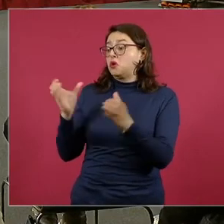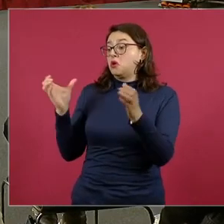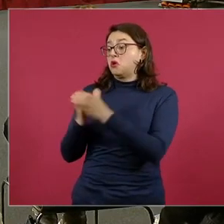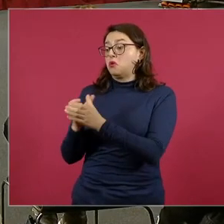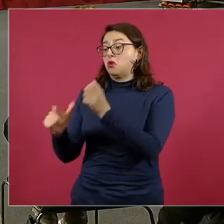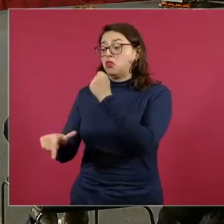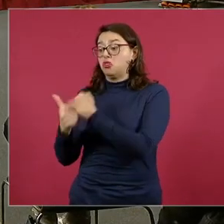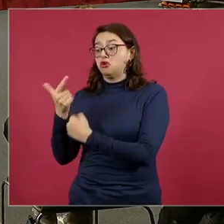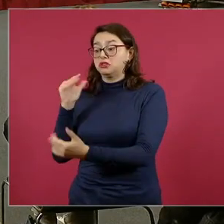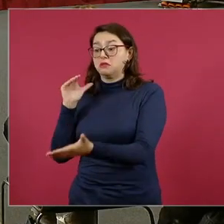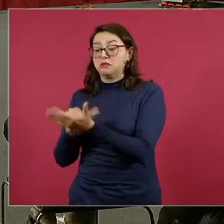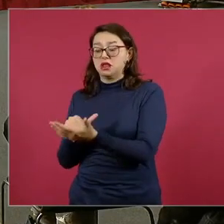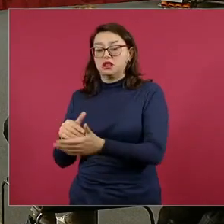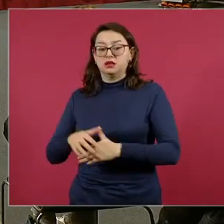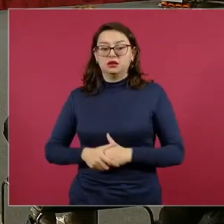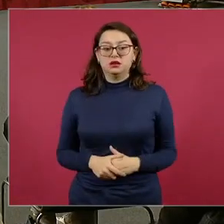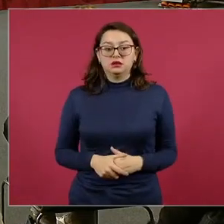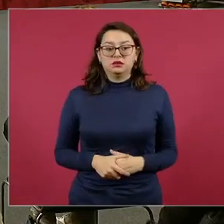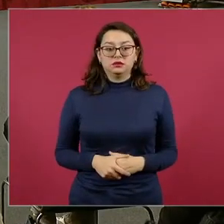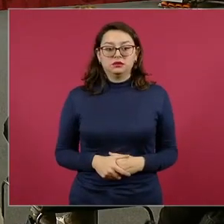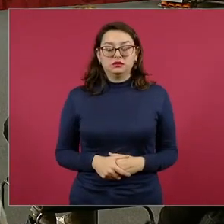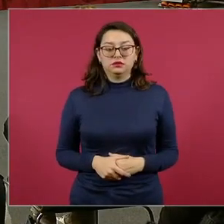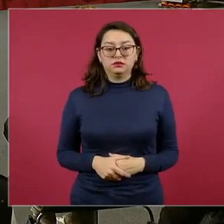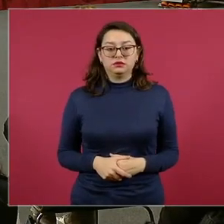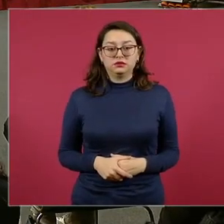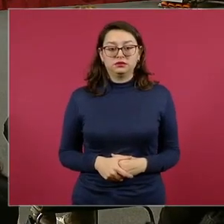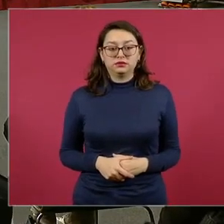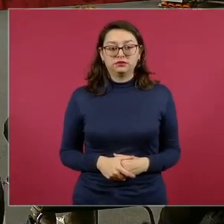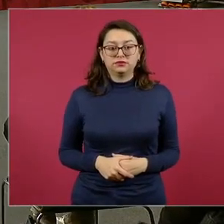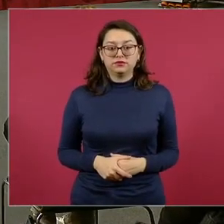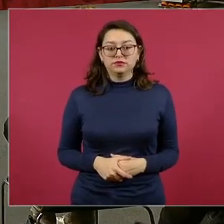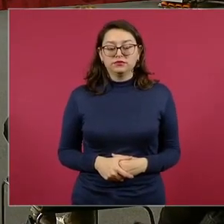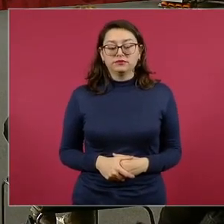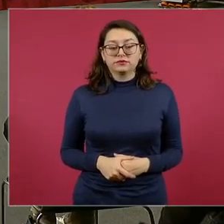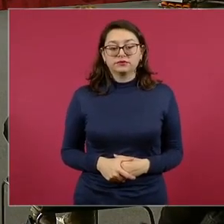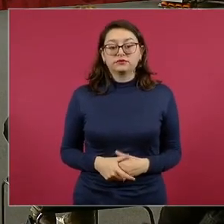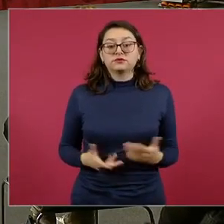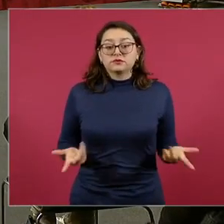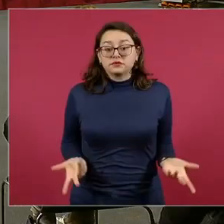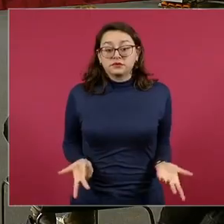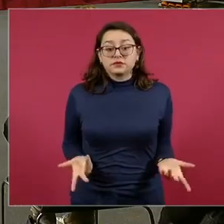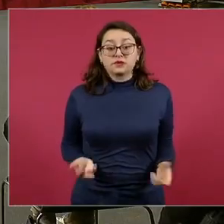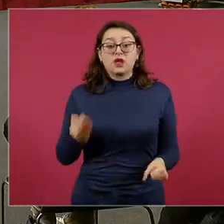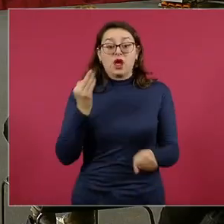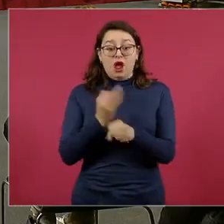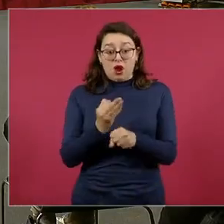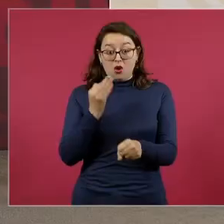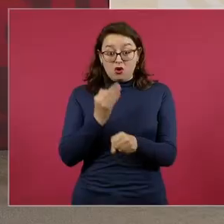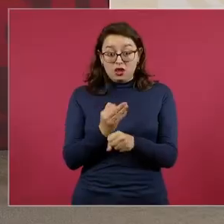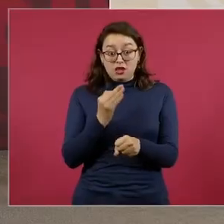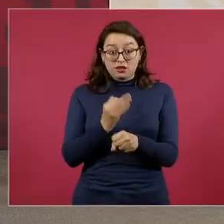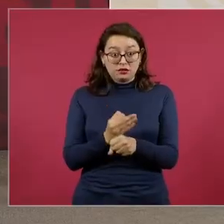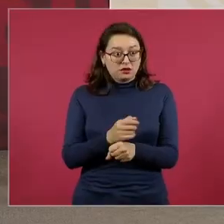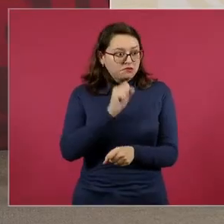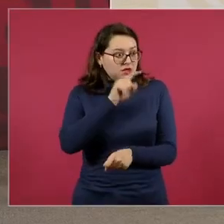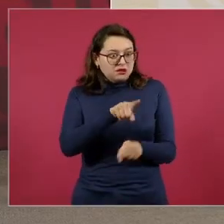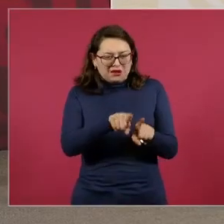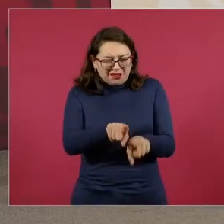el total de personas desaparecidas? Hasta ahora, si me preguntas, de acuerdo a este censo, que es lo que